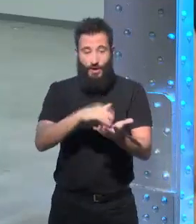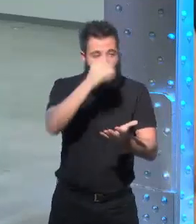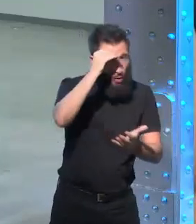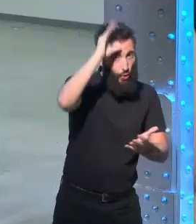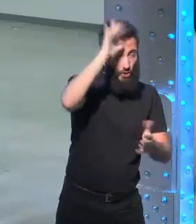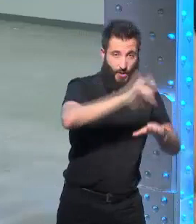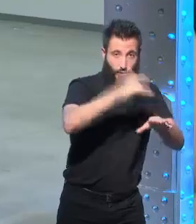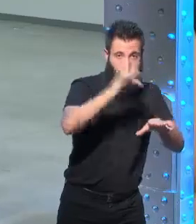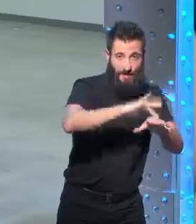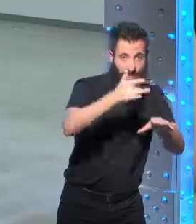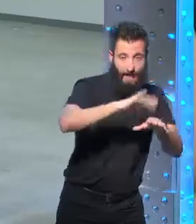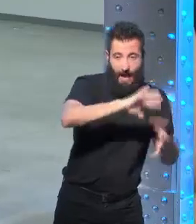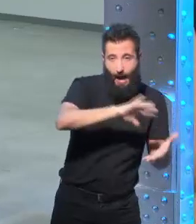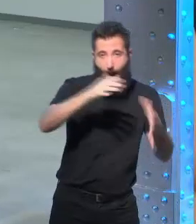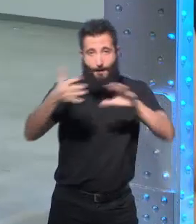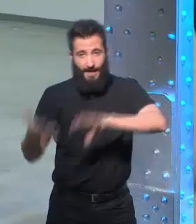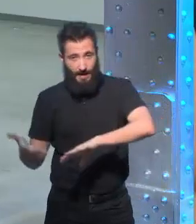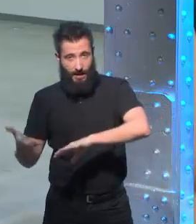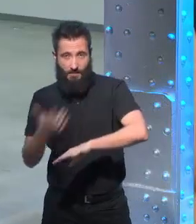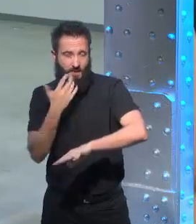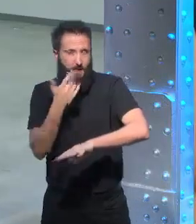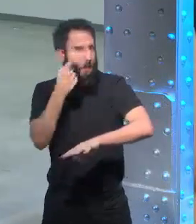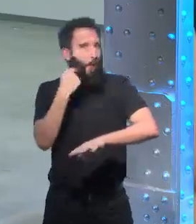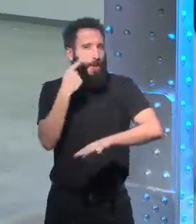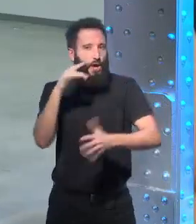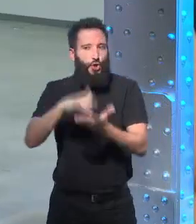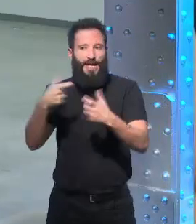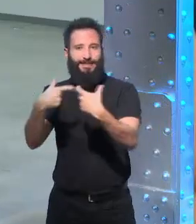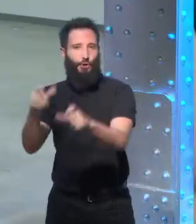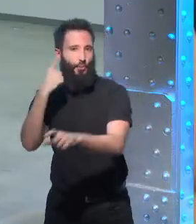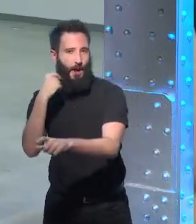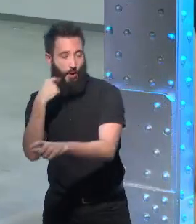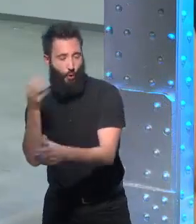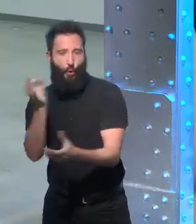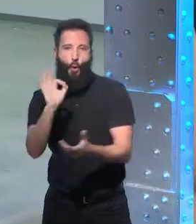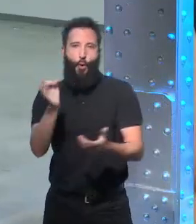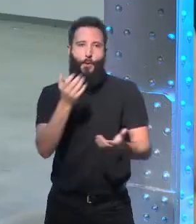conocimientos digitales aplicados, por ejemplo, si es un banco, al sector de la banca.